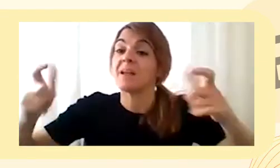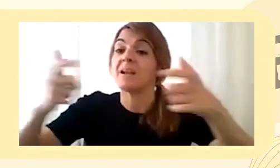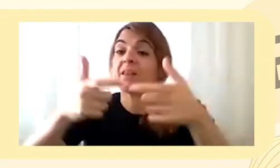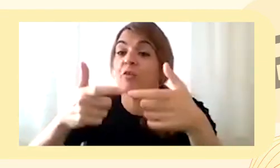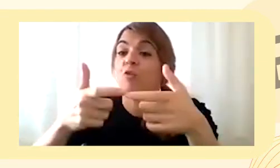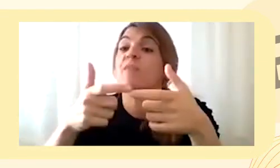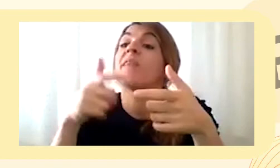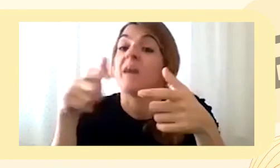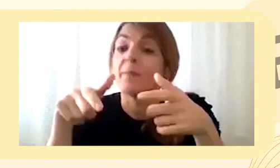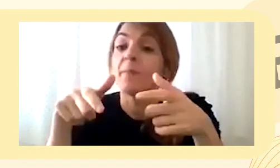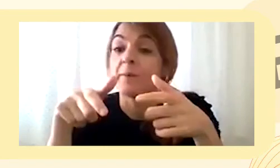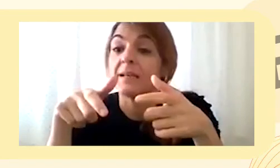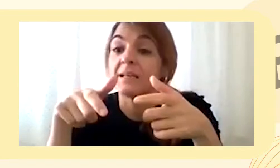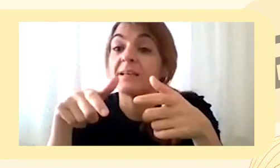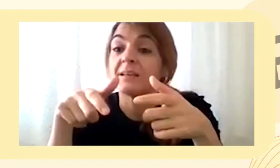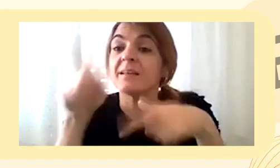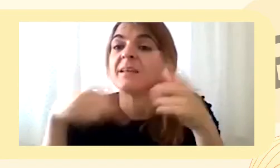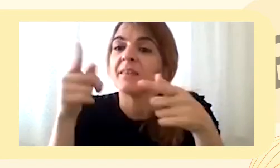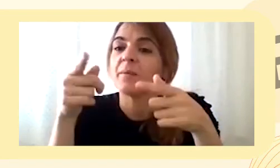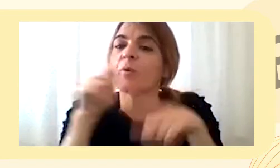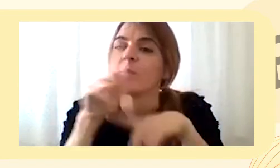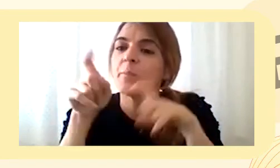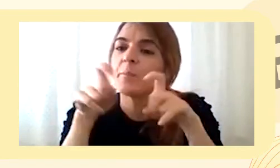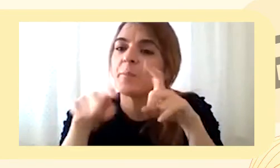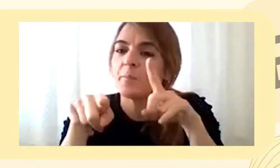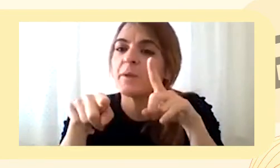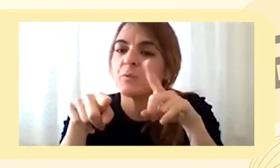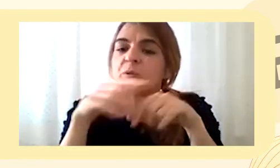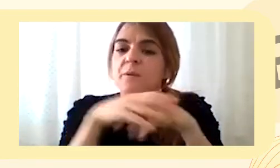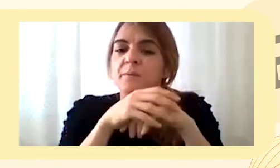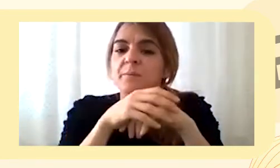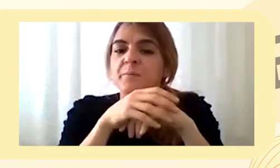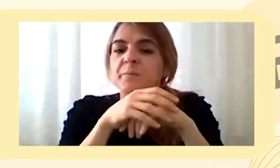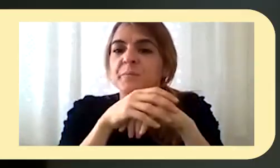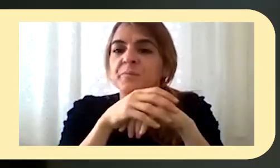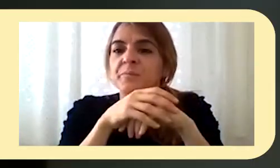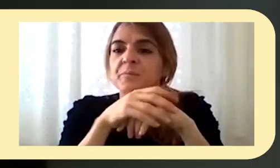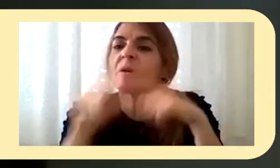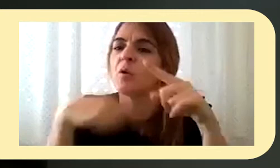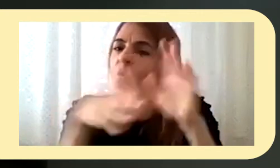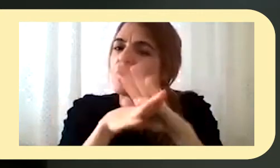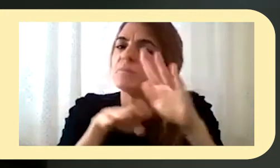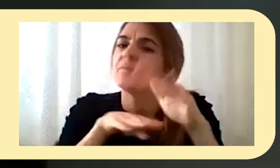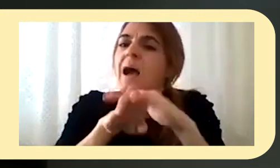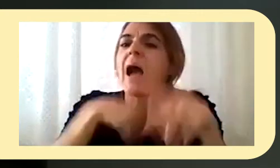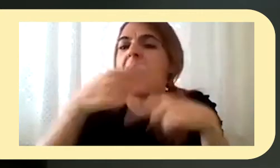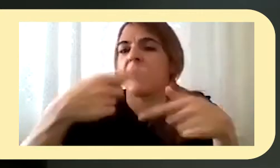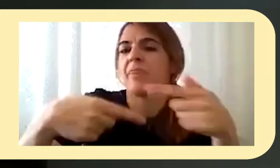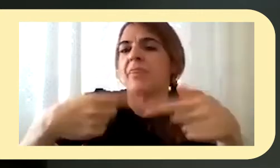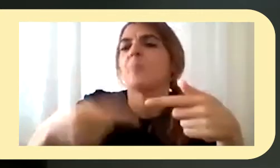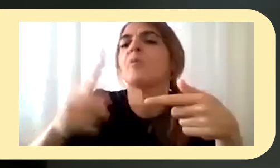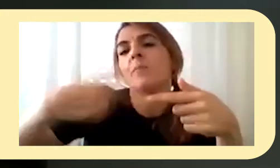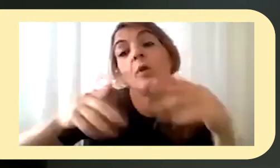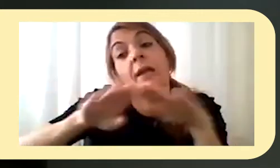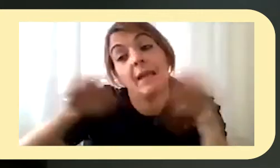ver si alguien tiene alguna pregunta de estas de que haya que hacerlas ahora mismo, y si no, bueno, pues seguimos avanzando y ya en la